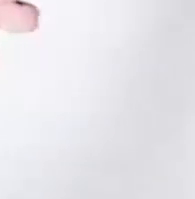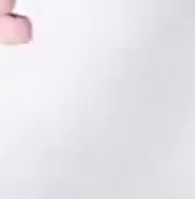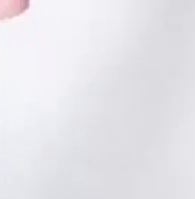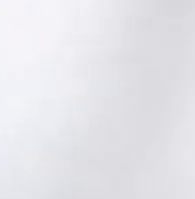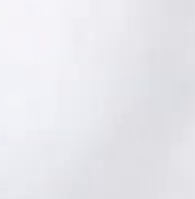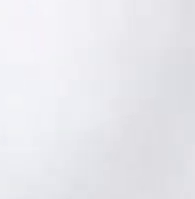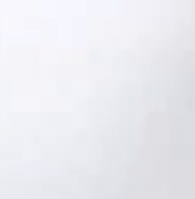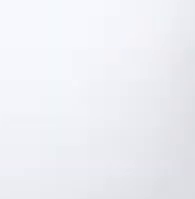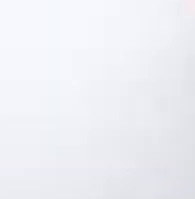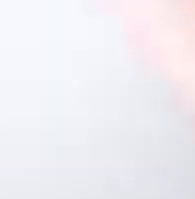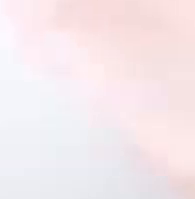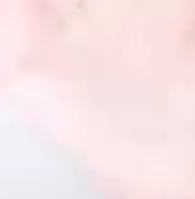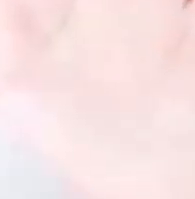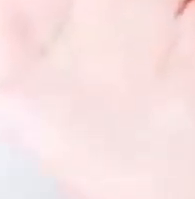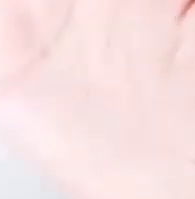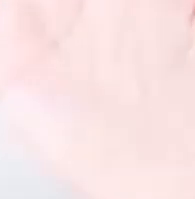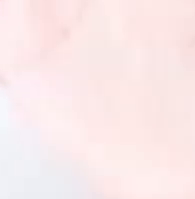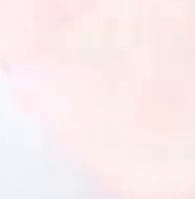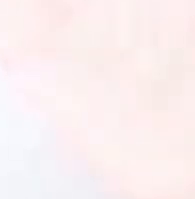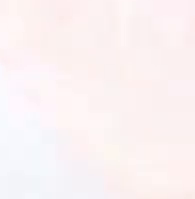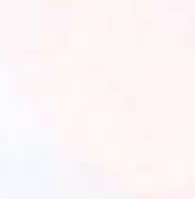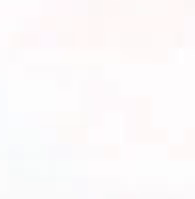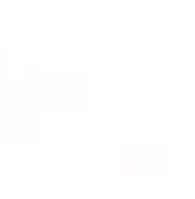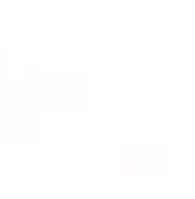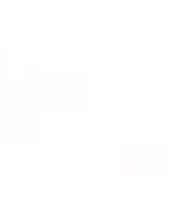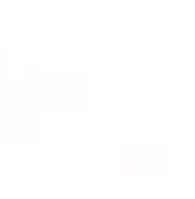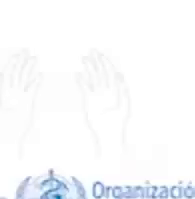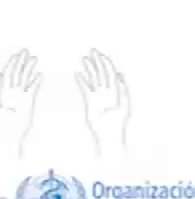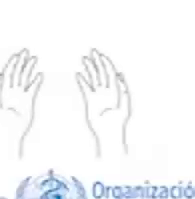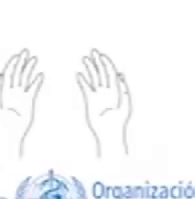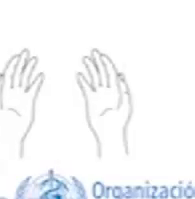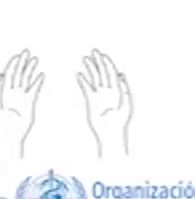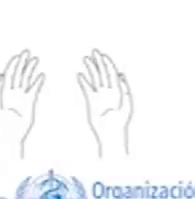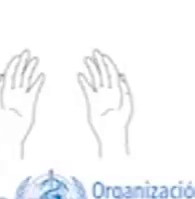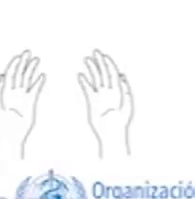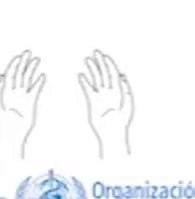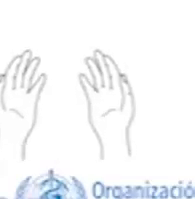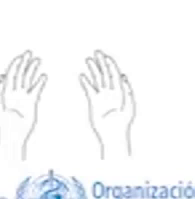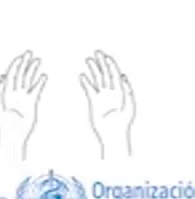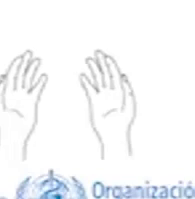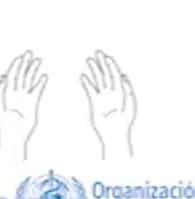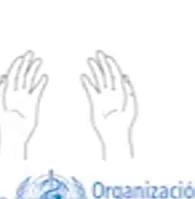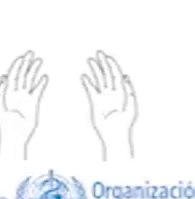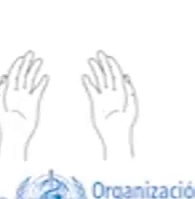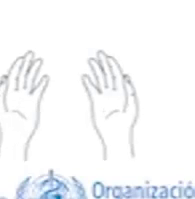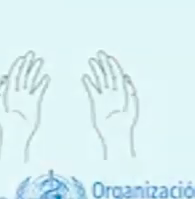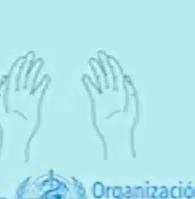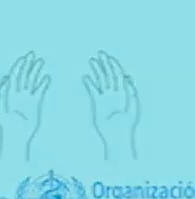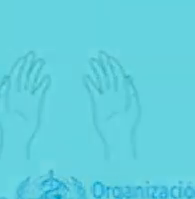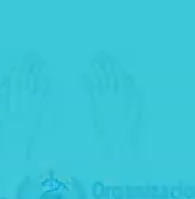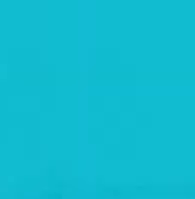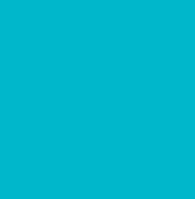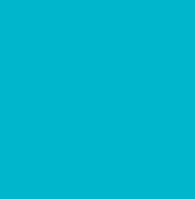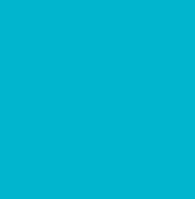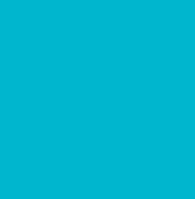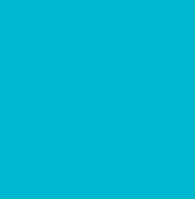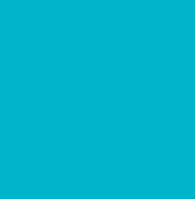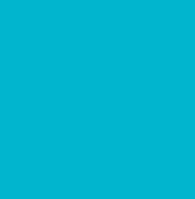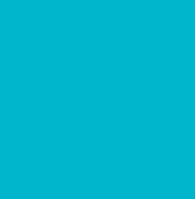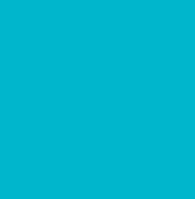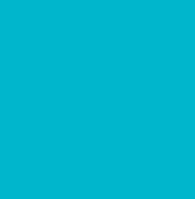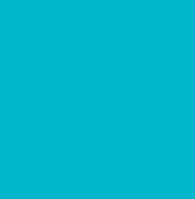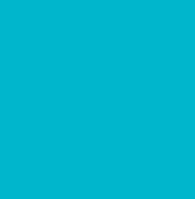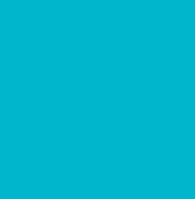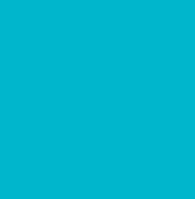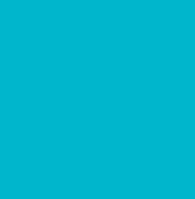Ahora sus manos son seguras. Información tomada de la Organización Mundial de la Salud. Use desinfectante